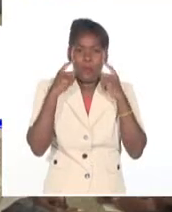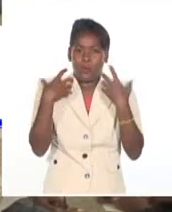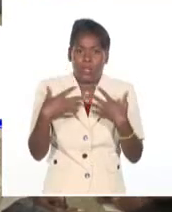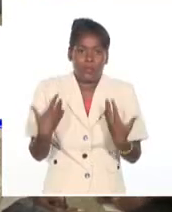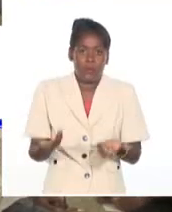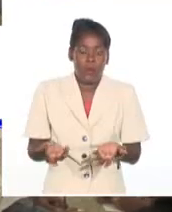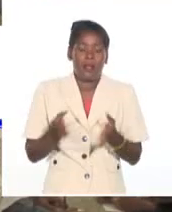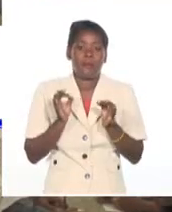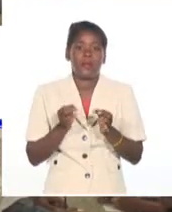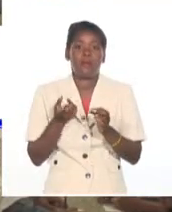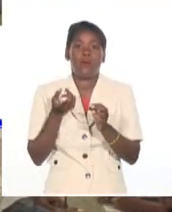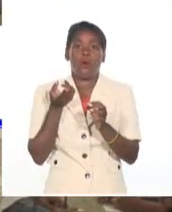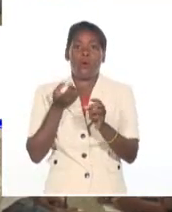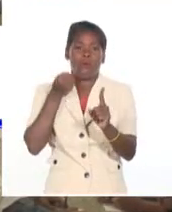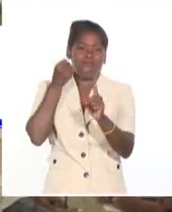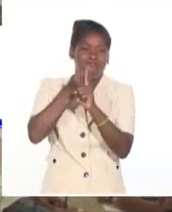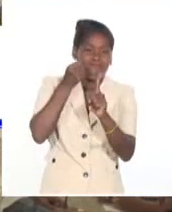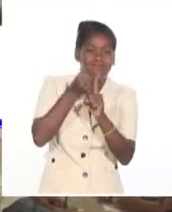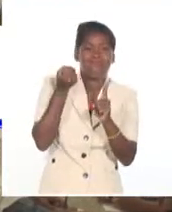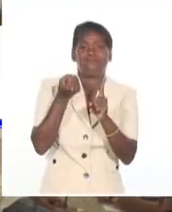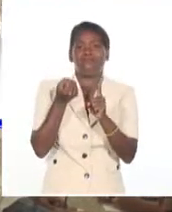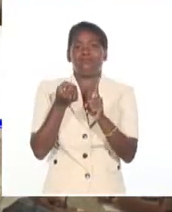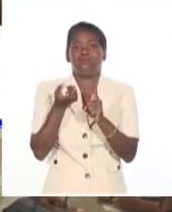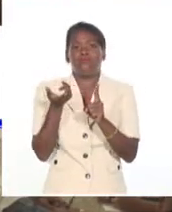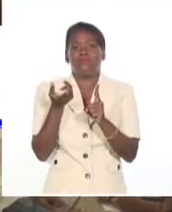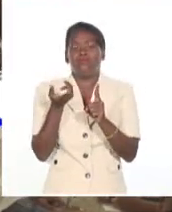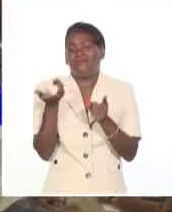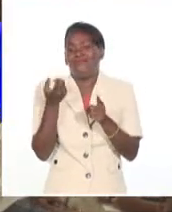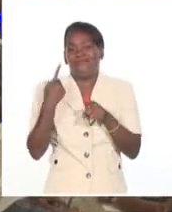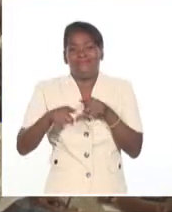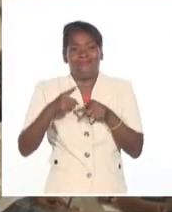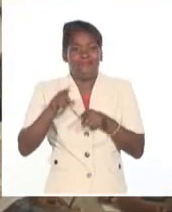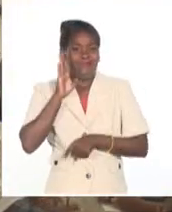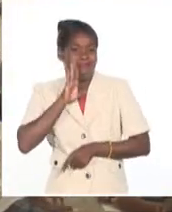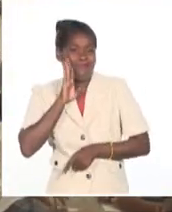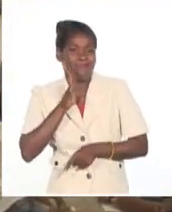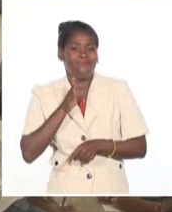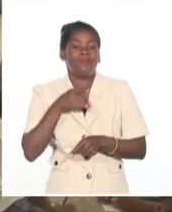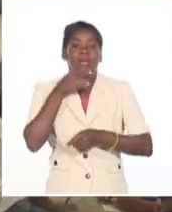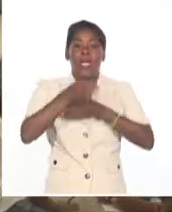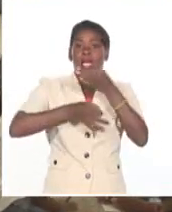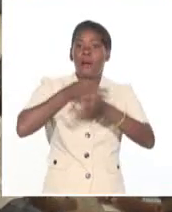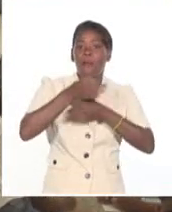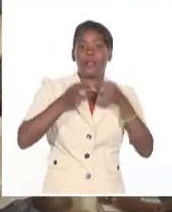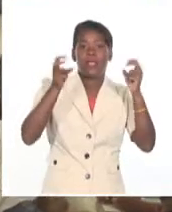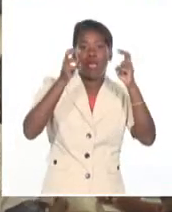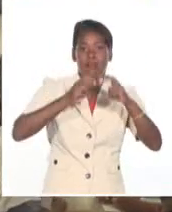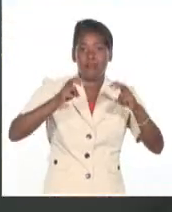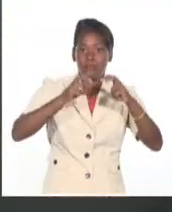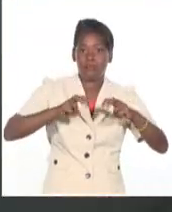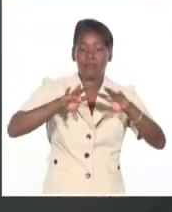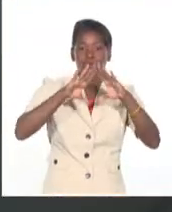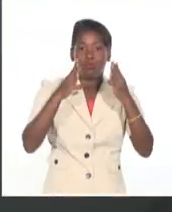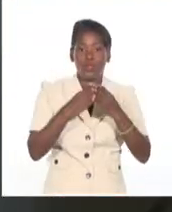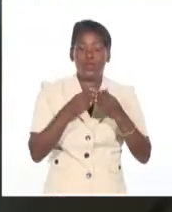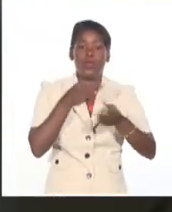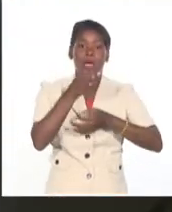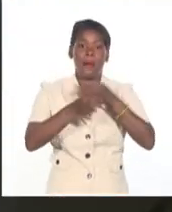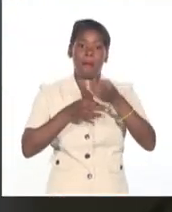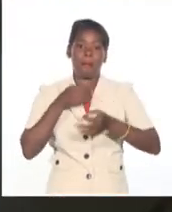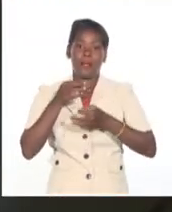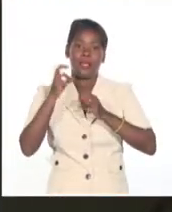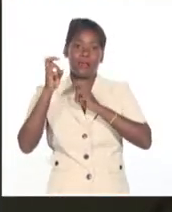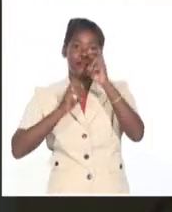día a día cotidiano, en nuestras escuelas, en nuestros barrios, en nuestras comunidades, y que realmente deja una repercusión